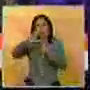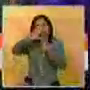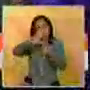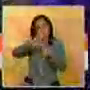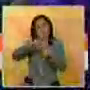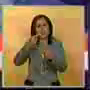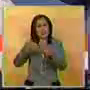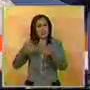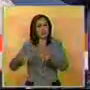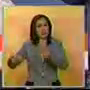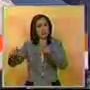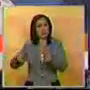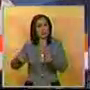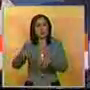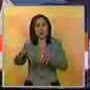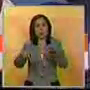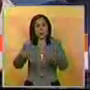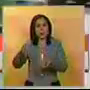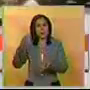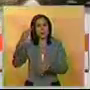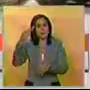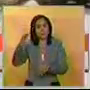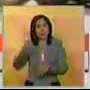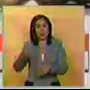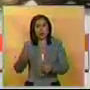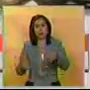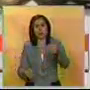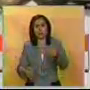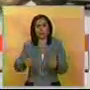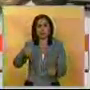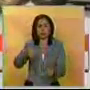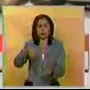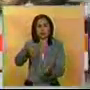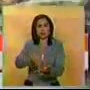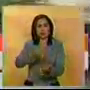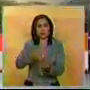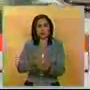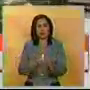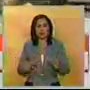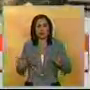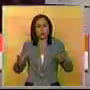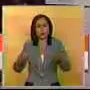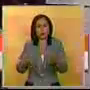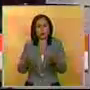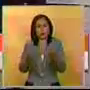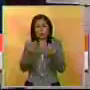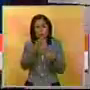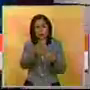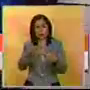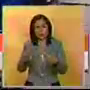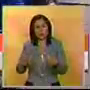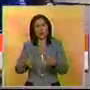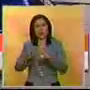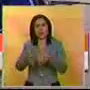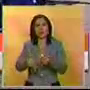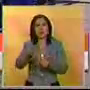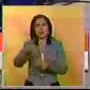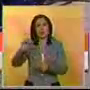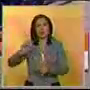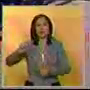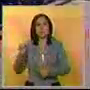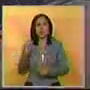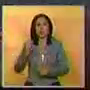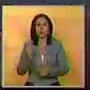de diferentes lugares del país, algunos tripulando sus tractores, los campesinos realizarán una concentración masiva resguardada por unos 1.500